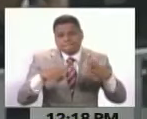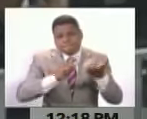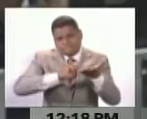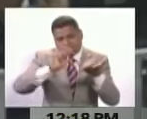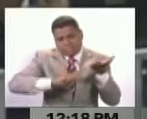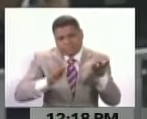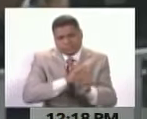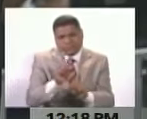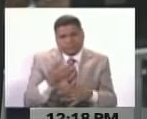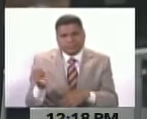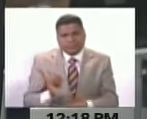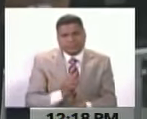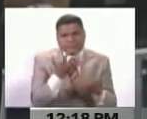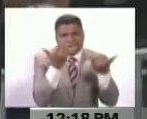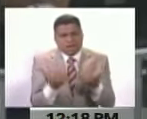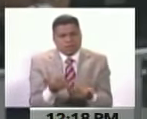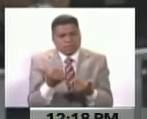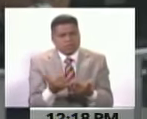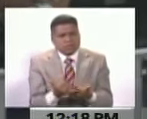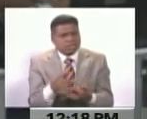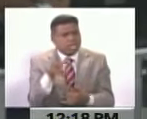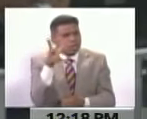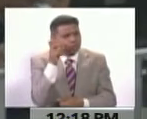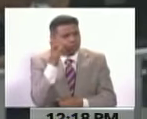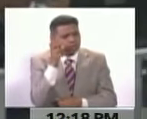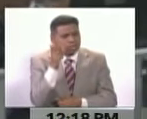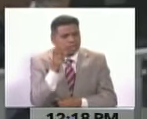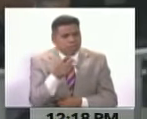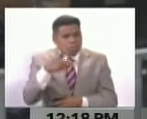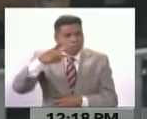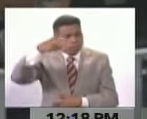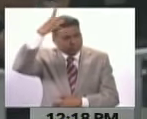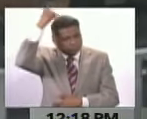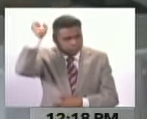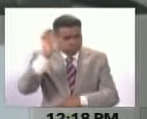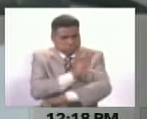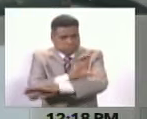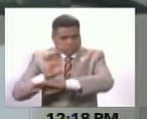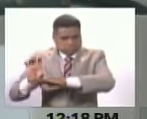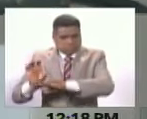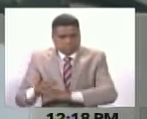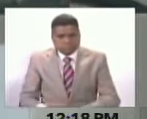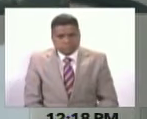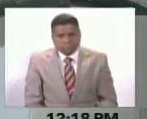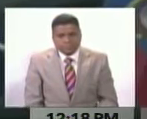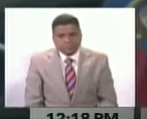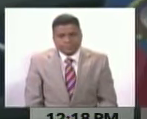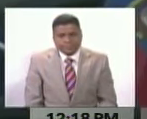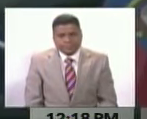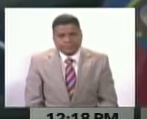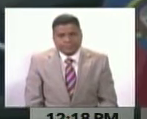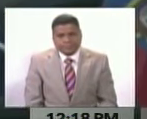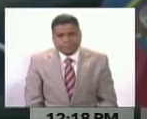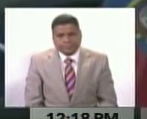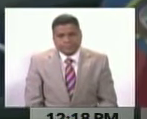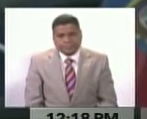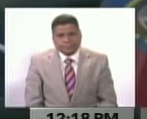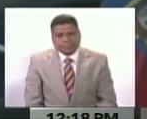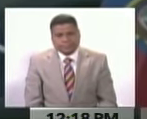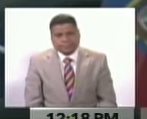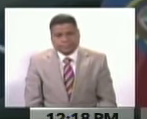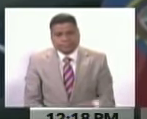Y a esta hora escuchemos las palabras del canciller de Ecuador, Dijon Lom. Por todo lo avanzado